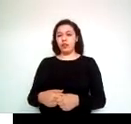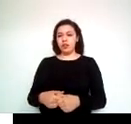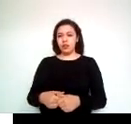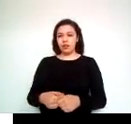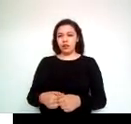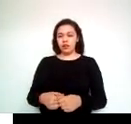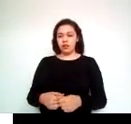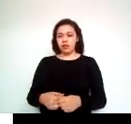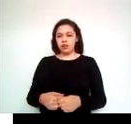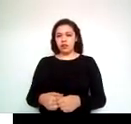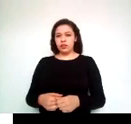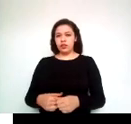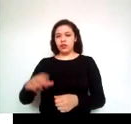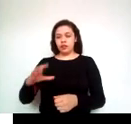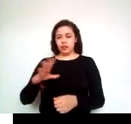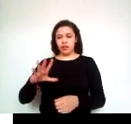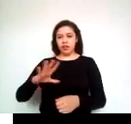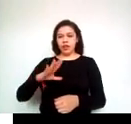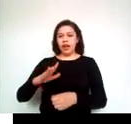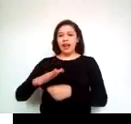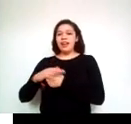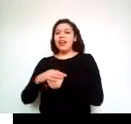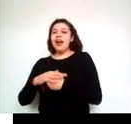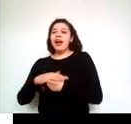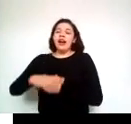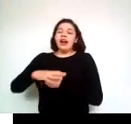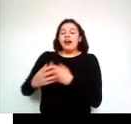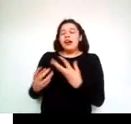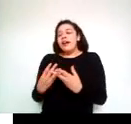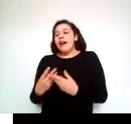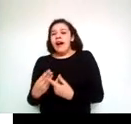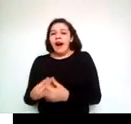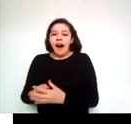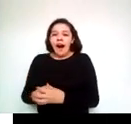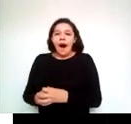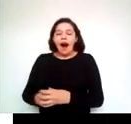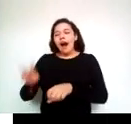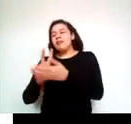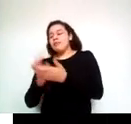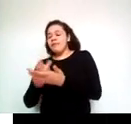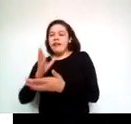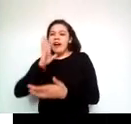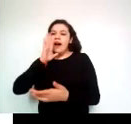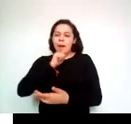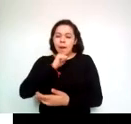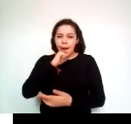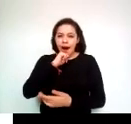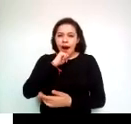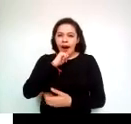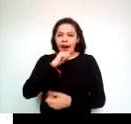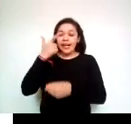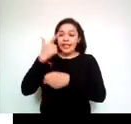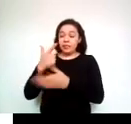es que presenten trastornos de ansiedad o depresión, trastornos no orgánicos del sueño vigilia, trastornos de estrés grave de